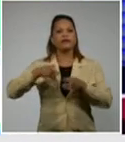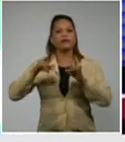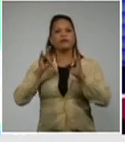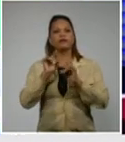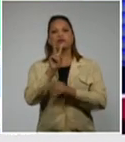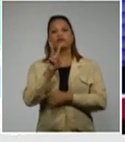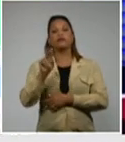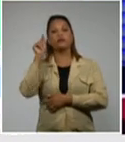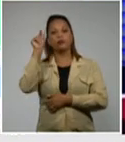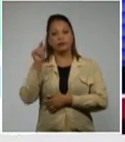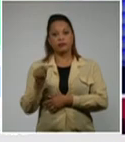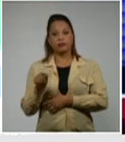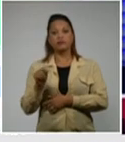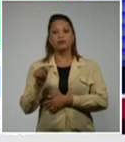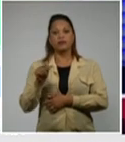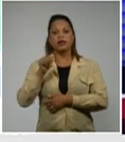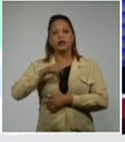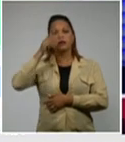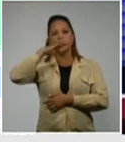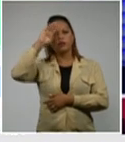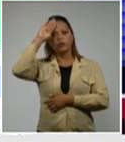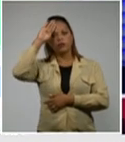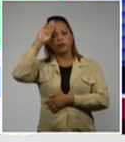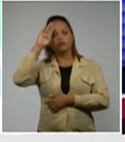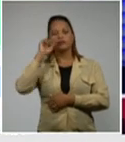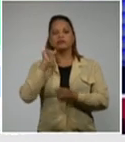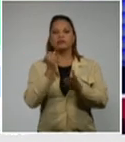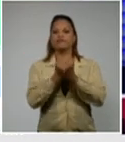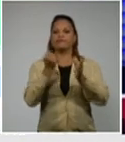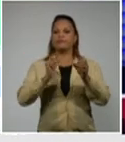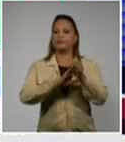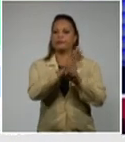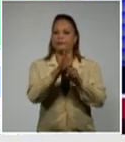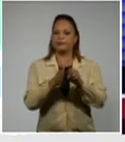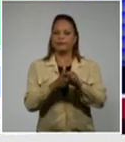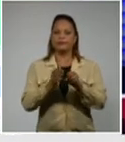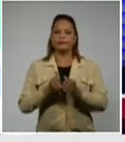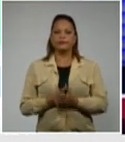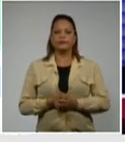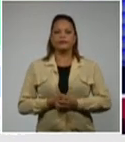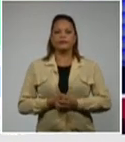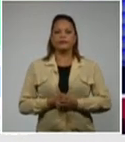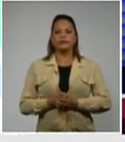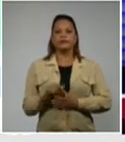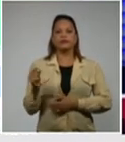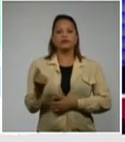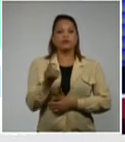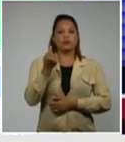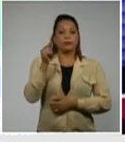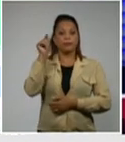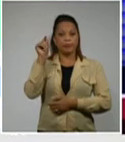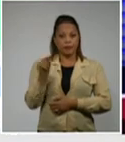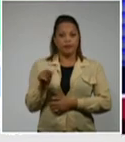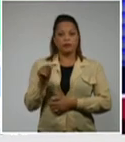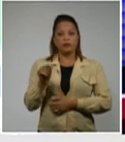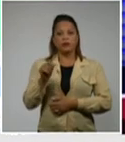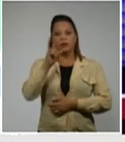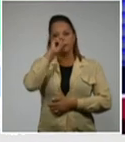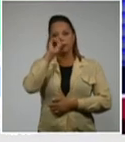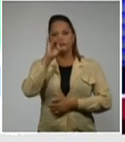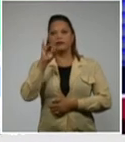personas en nuestro país con COVID-19. Uno era un paciente de 70 años de